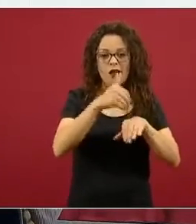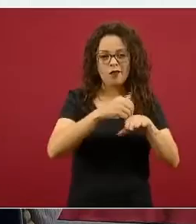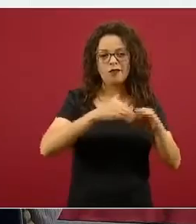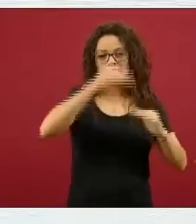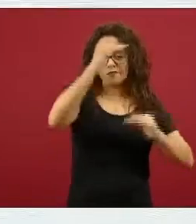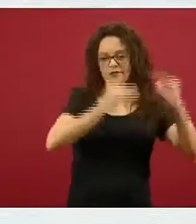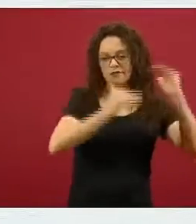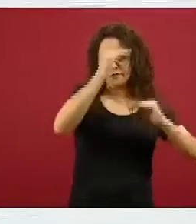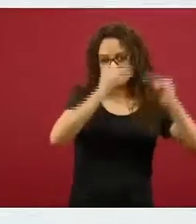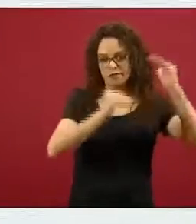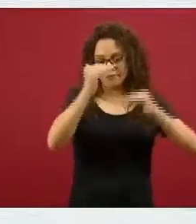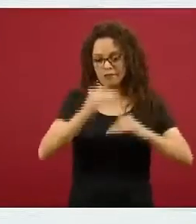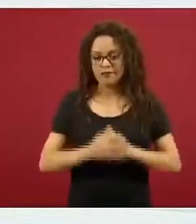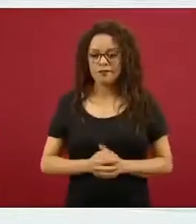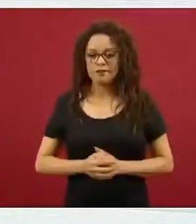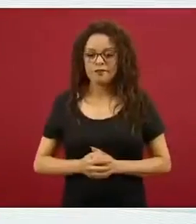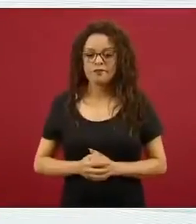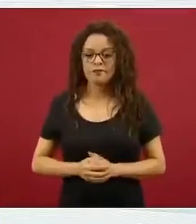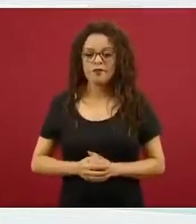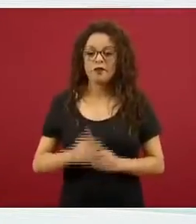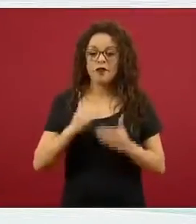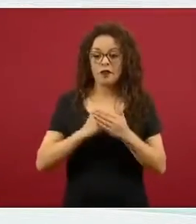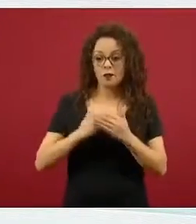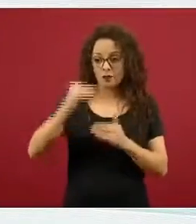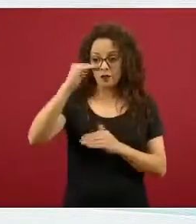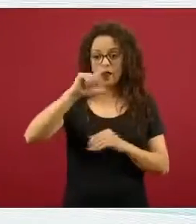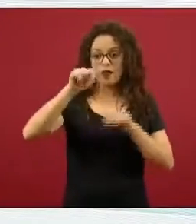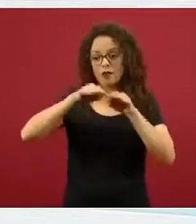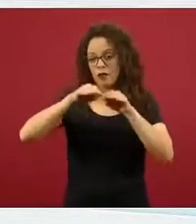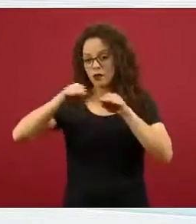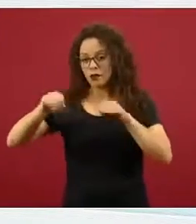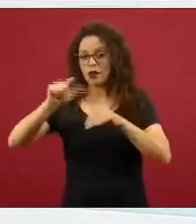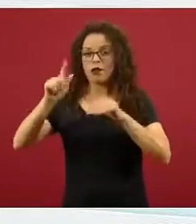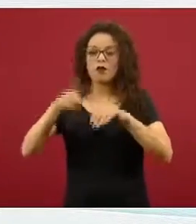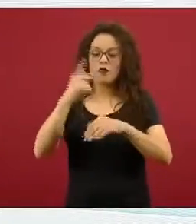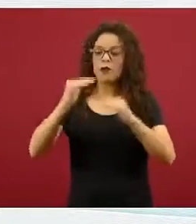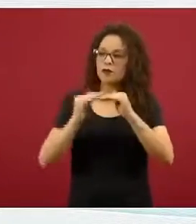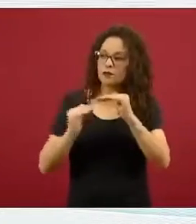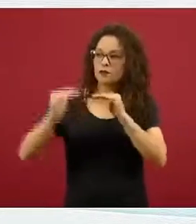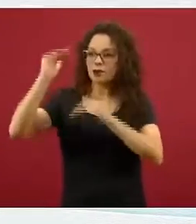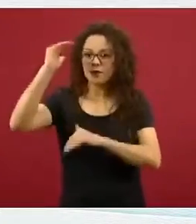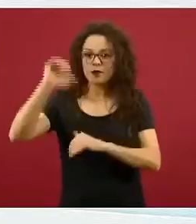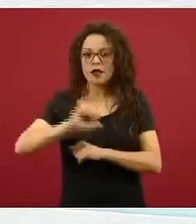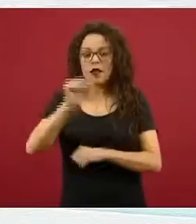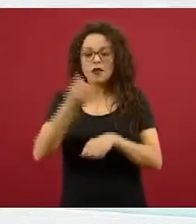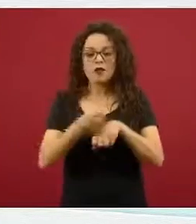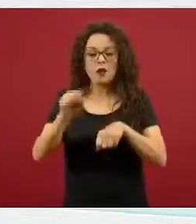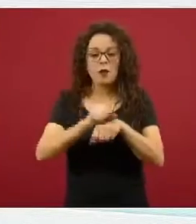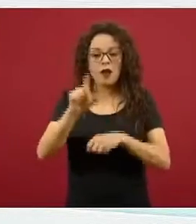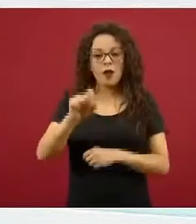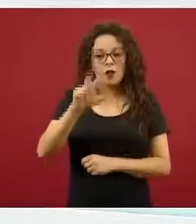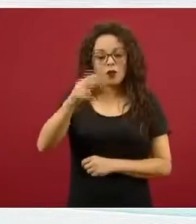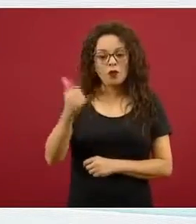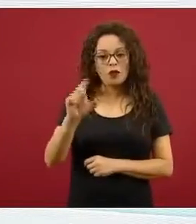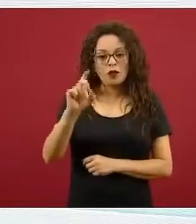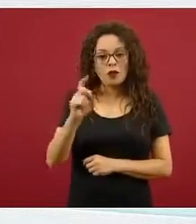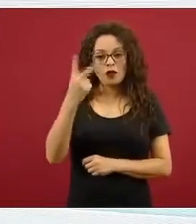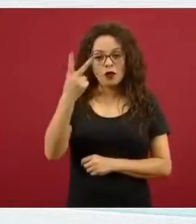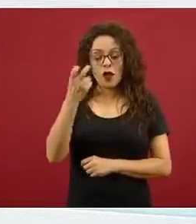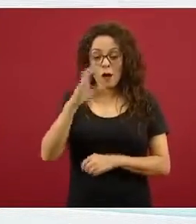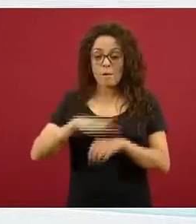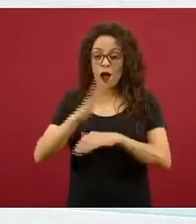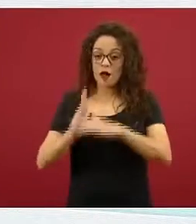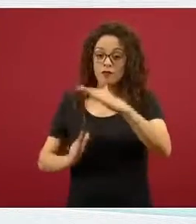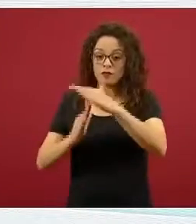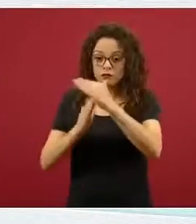de un ascenso importante, una meseta, después un nuevo ascenso en la semana 28 hasta la semana 32, en su pico máximo, ha